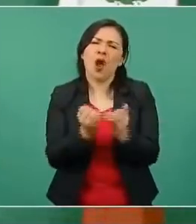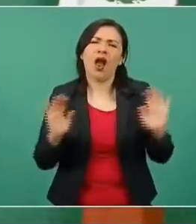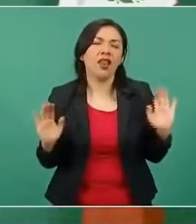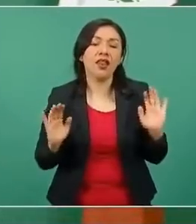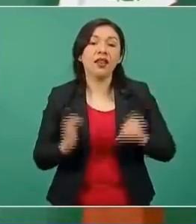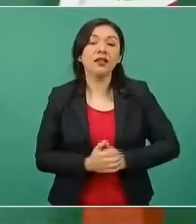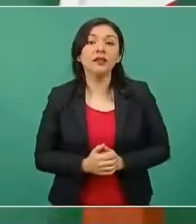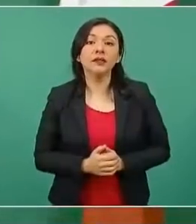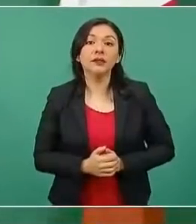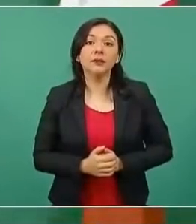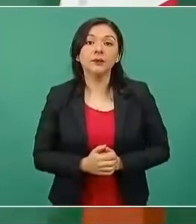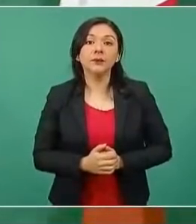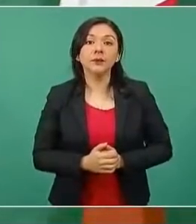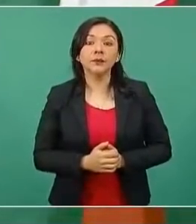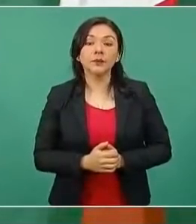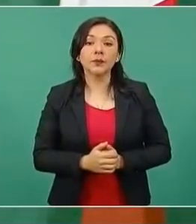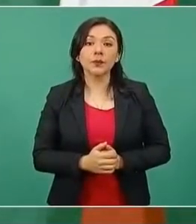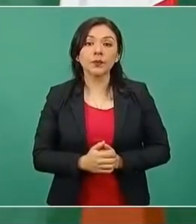Entonces,